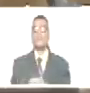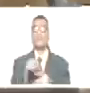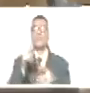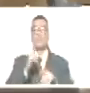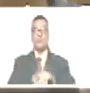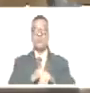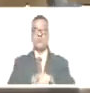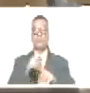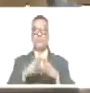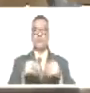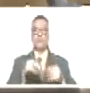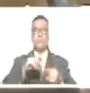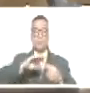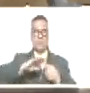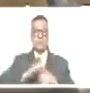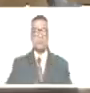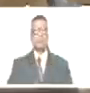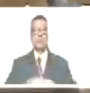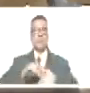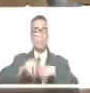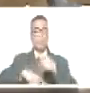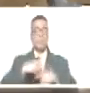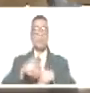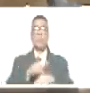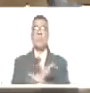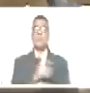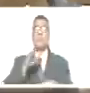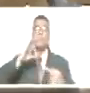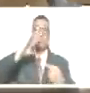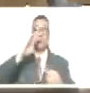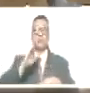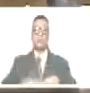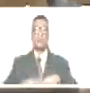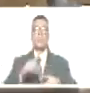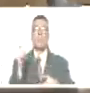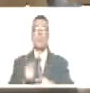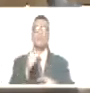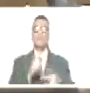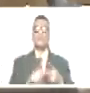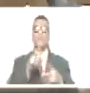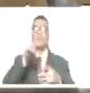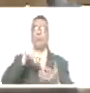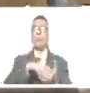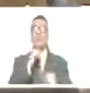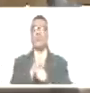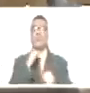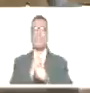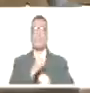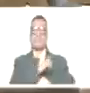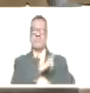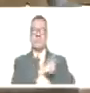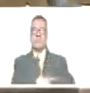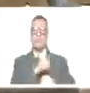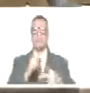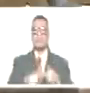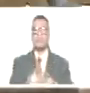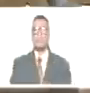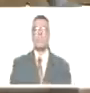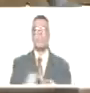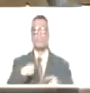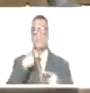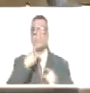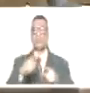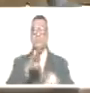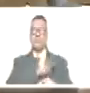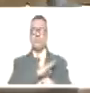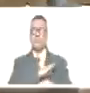abuso, explotación sexual, esclavitud, servidumbre y trabajo forzoso, así como a su integridad personal y